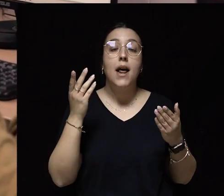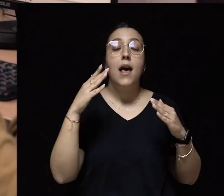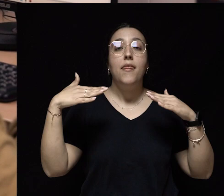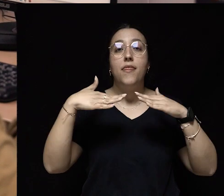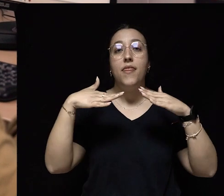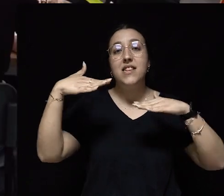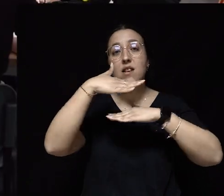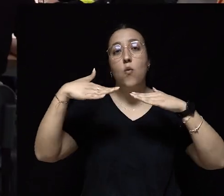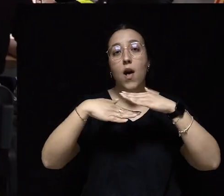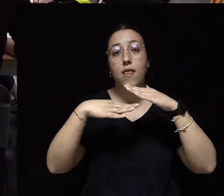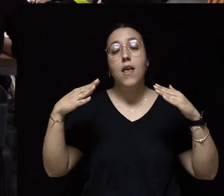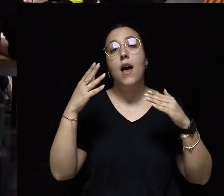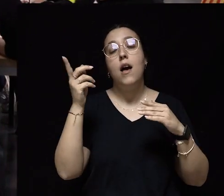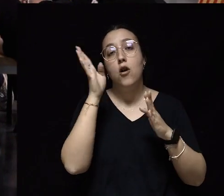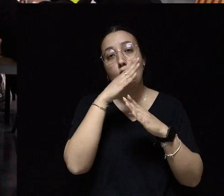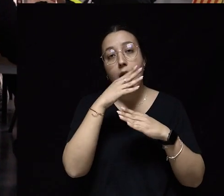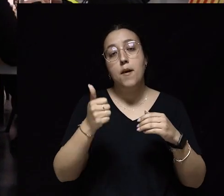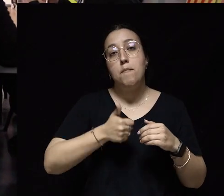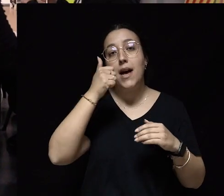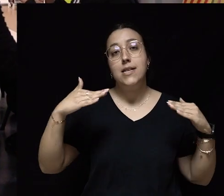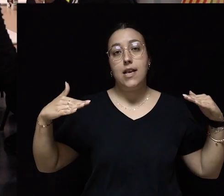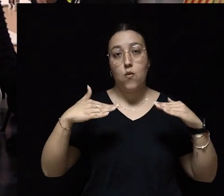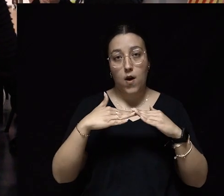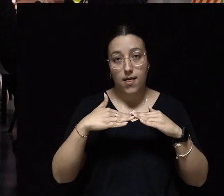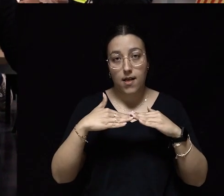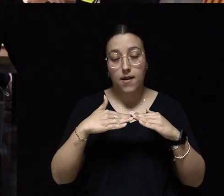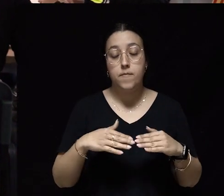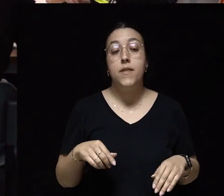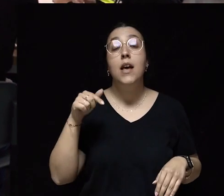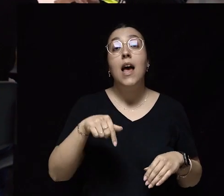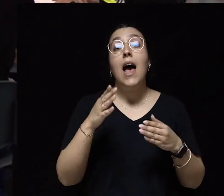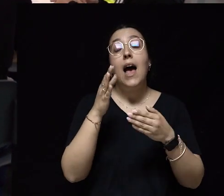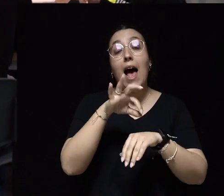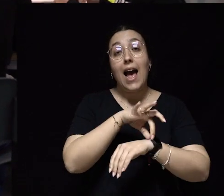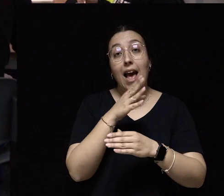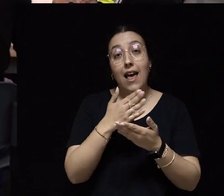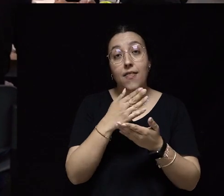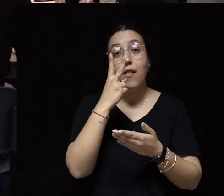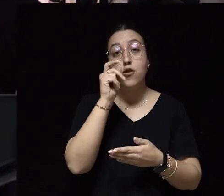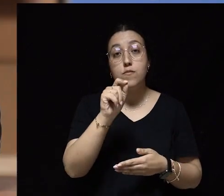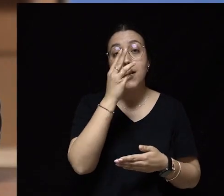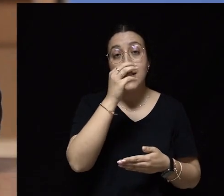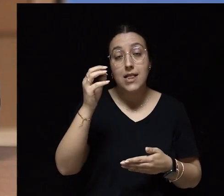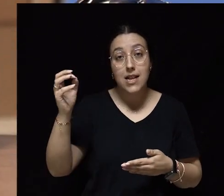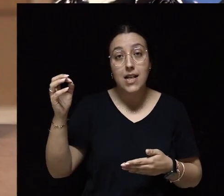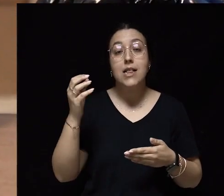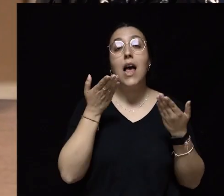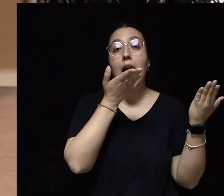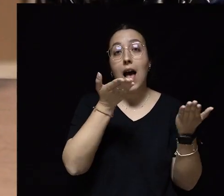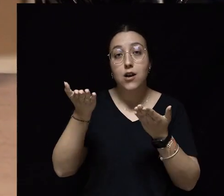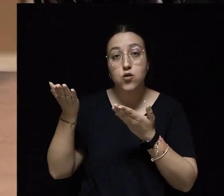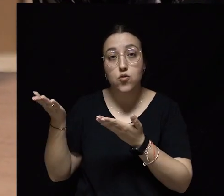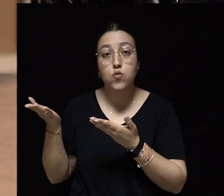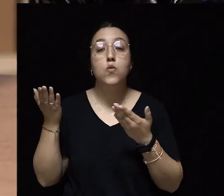existentes. El retraso en el aprendizaje, destacado en la Agenda 2030, se convierte en una tragedia en el segmento